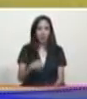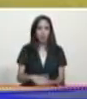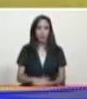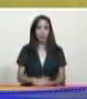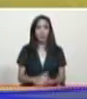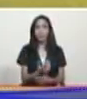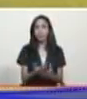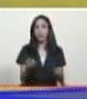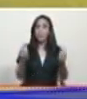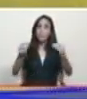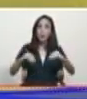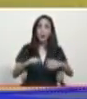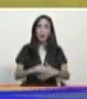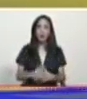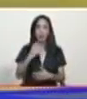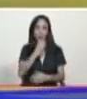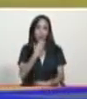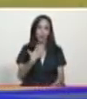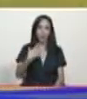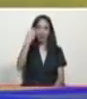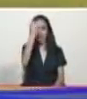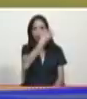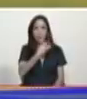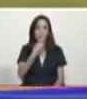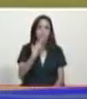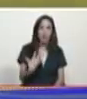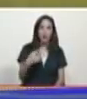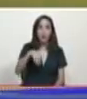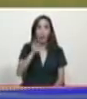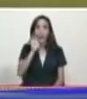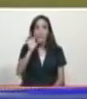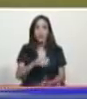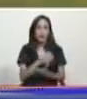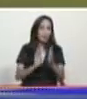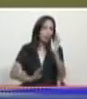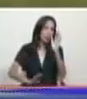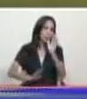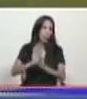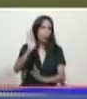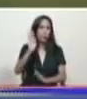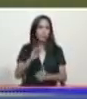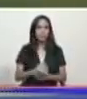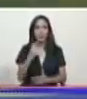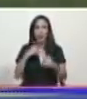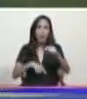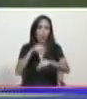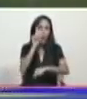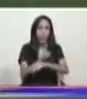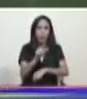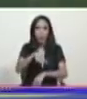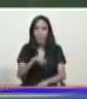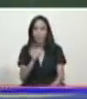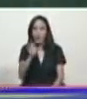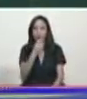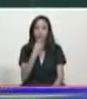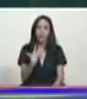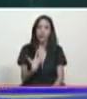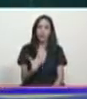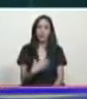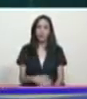que suma la belleza de un país único